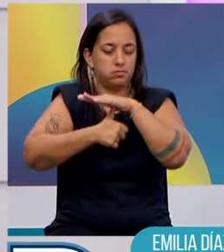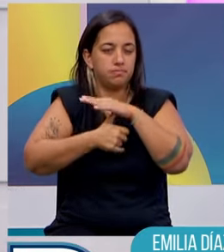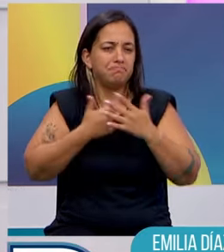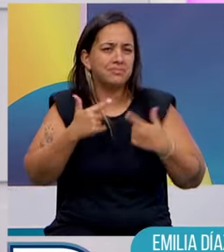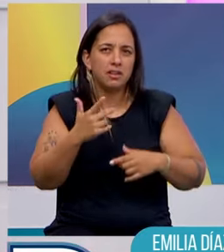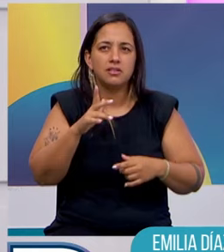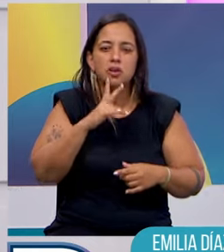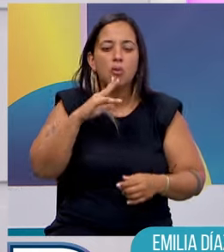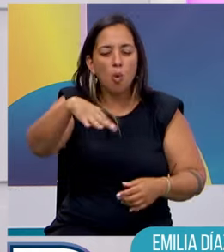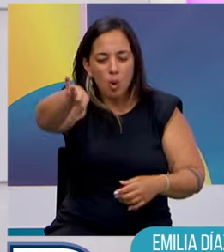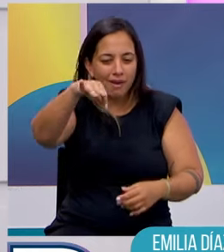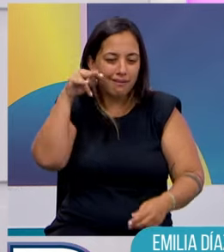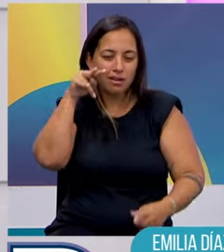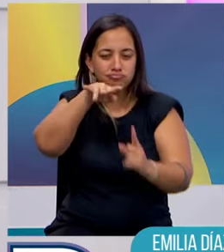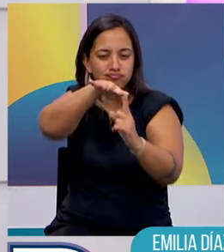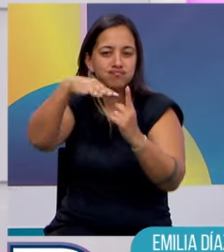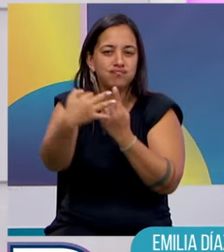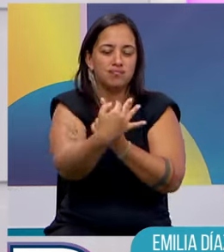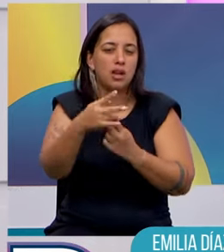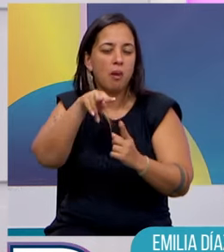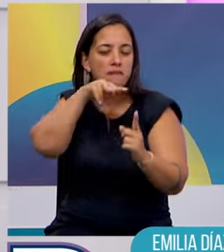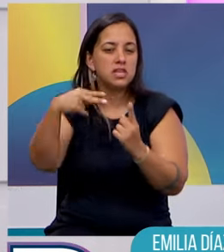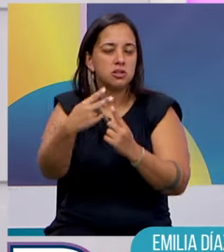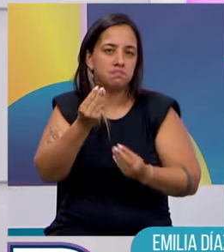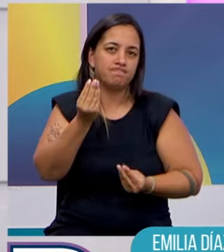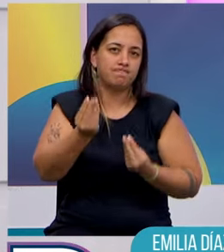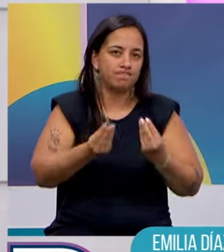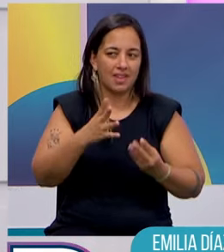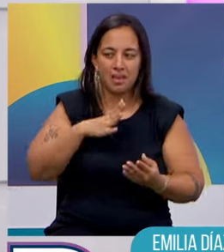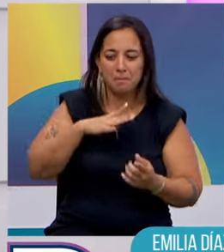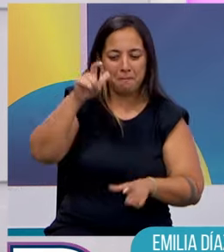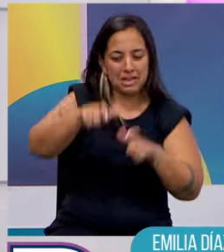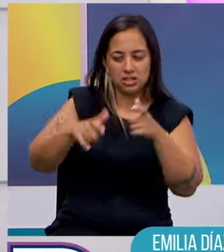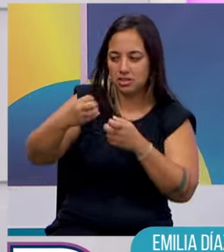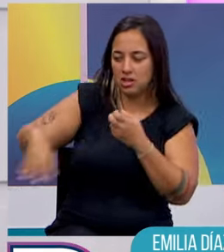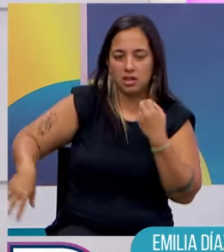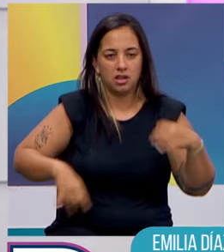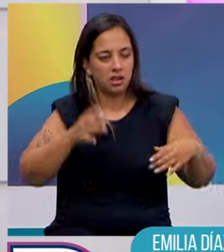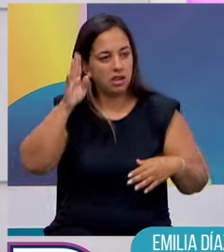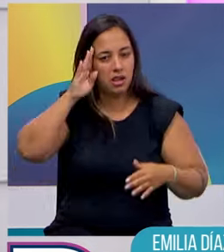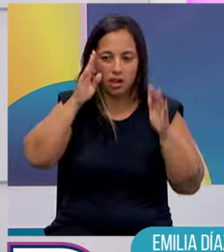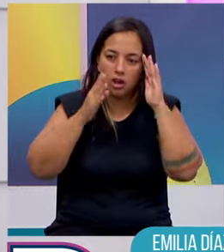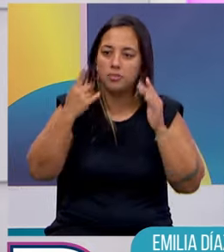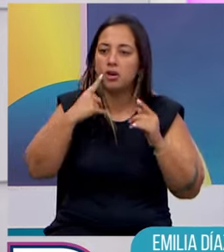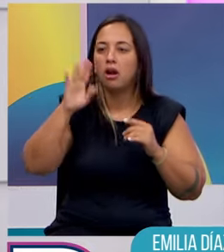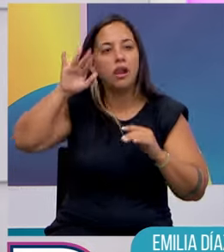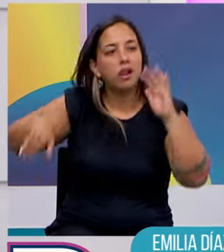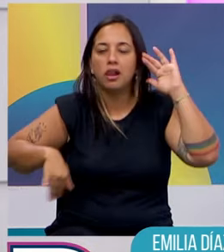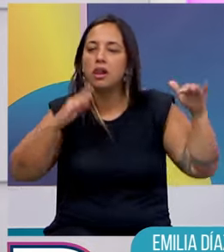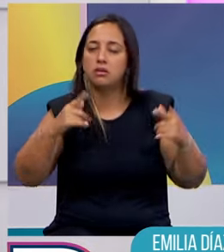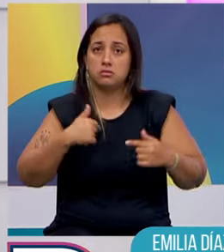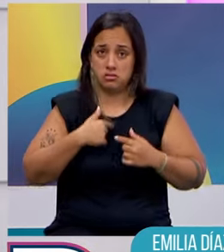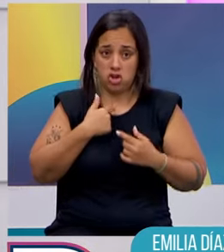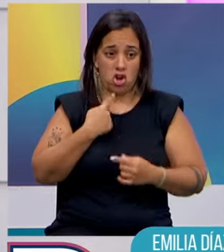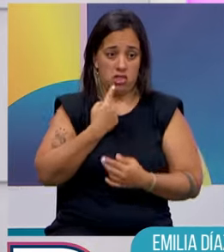esa única visión, no, deja un montón de gente por fuera. Pero no lo digo yo, ¿eh? No, no, no. Lo dicen las últimas